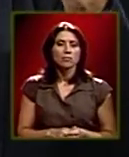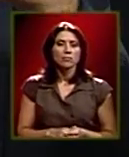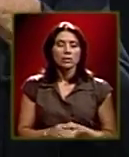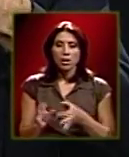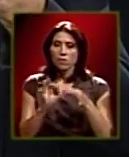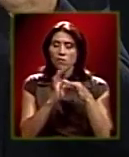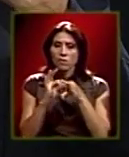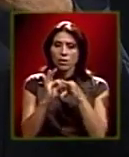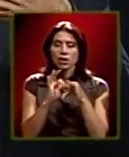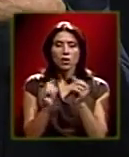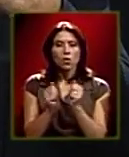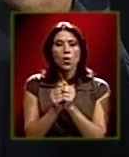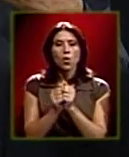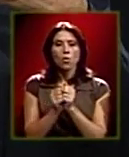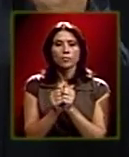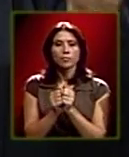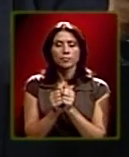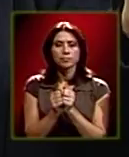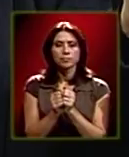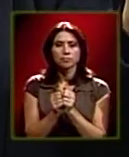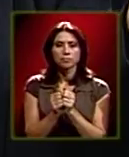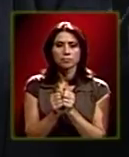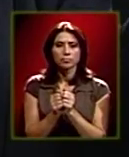alrededor de